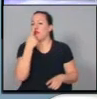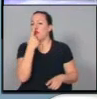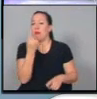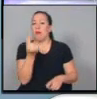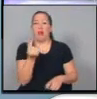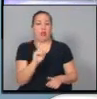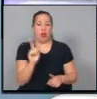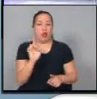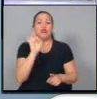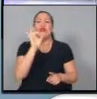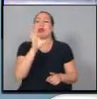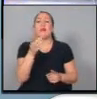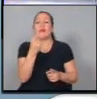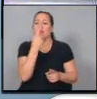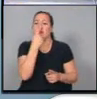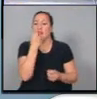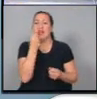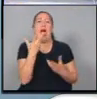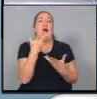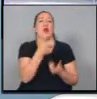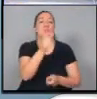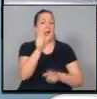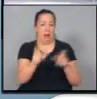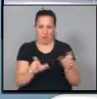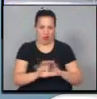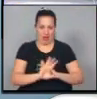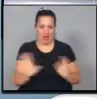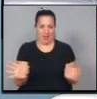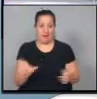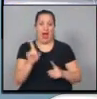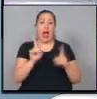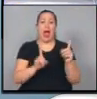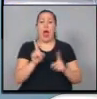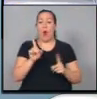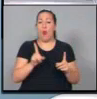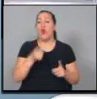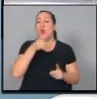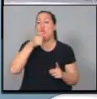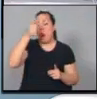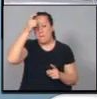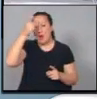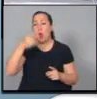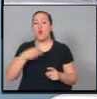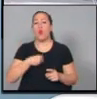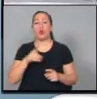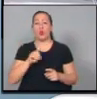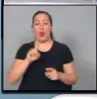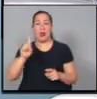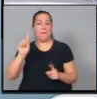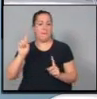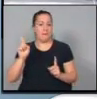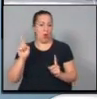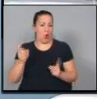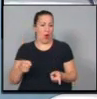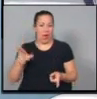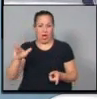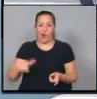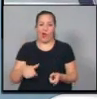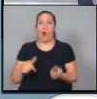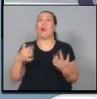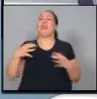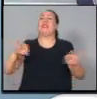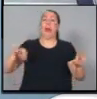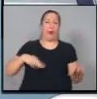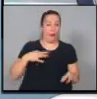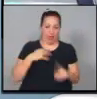el de ayudar a la gente, porque son bomberos voluntarios. Hay algunos que no son voluntarios y cobran, pero obviamente no se van a salvar con eso que cobran aquellos que no son